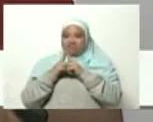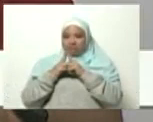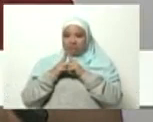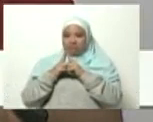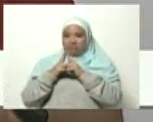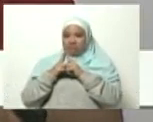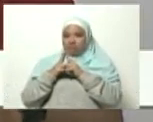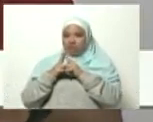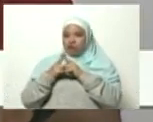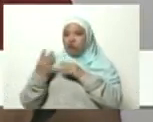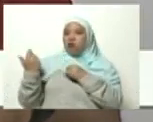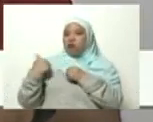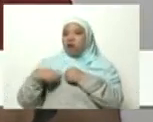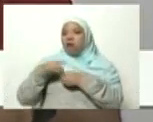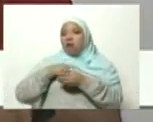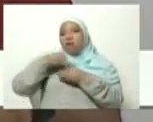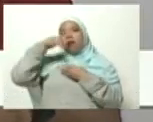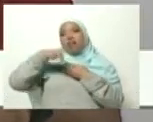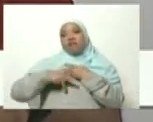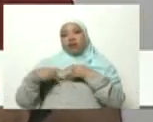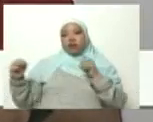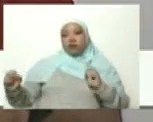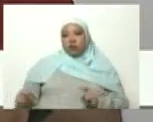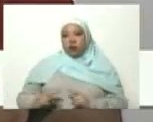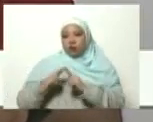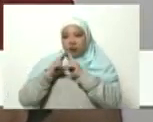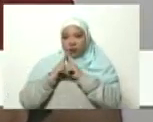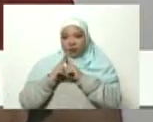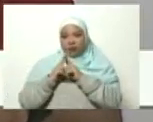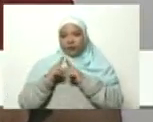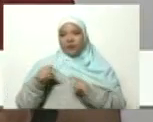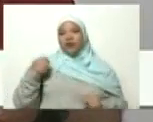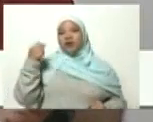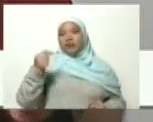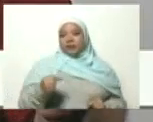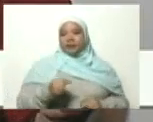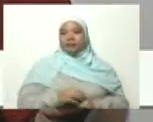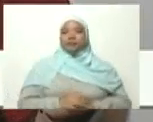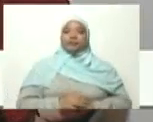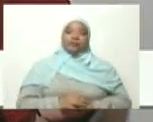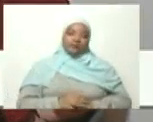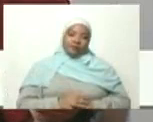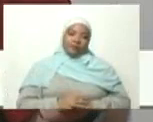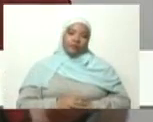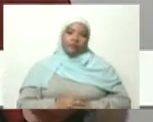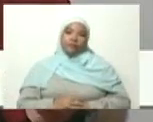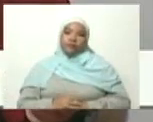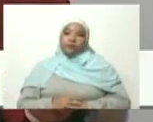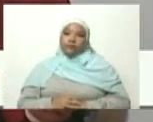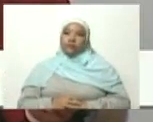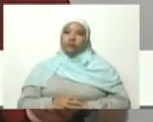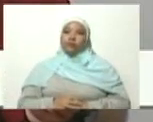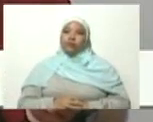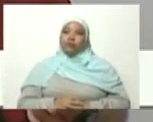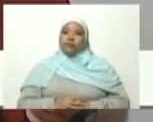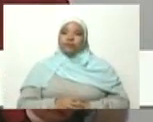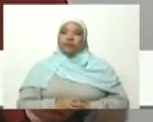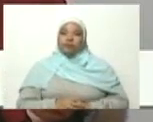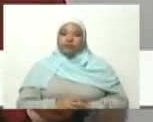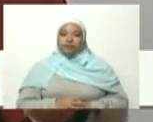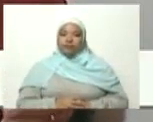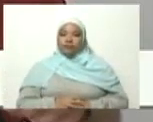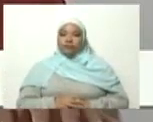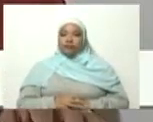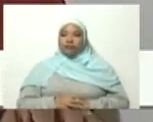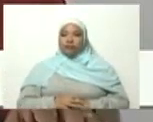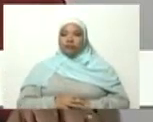No tememos ni ofendemos a nadie con la verdad. Luego, después, para que ustedes vean, pues, cómo es la dinámica